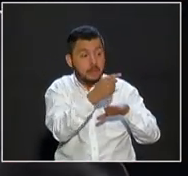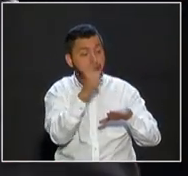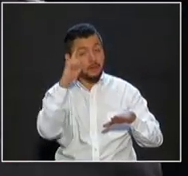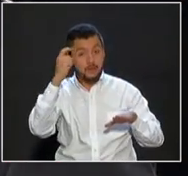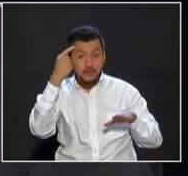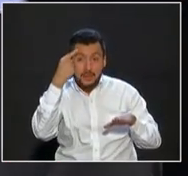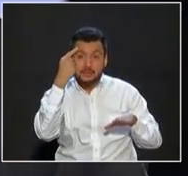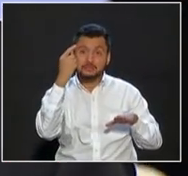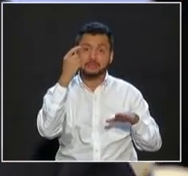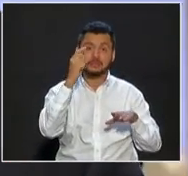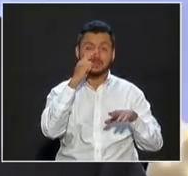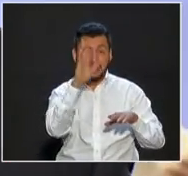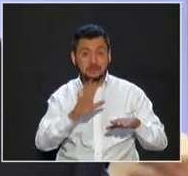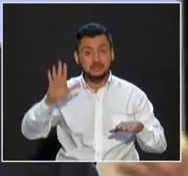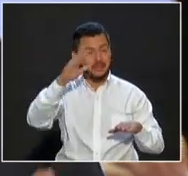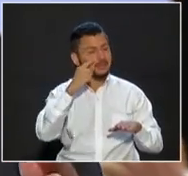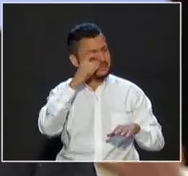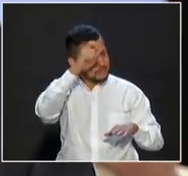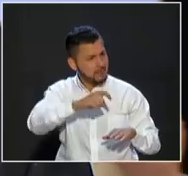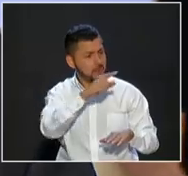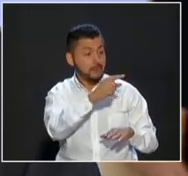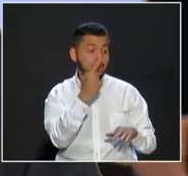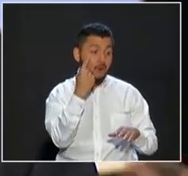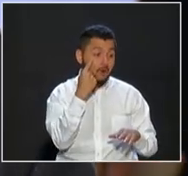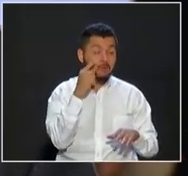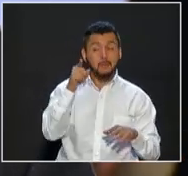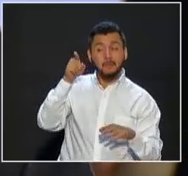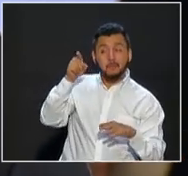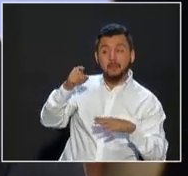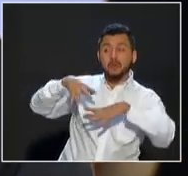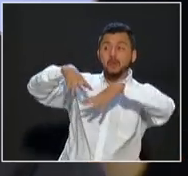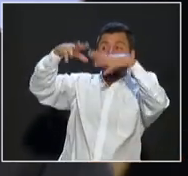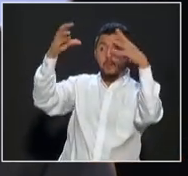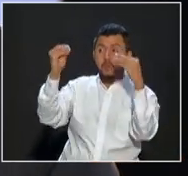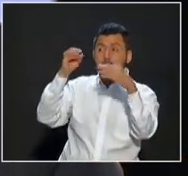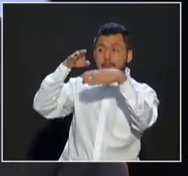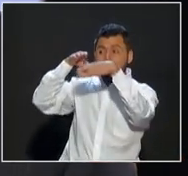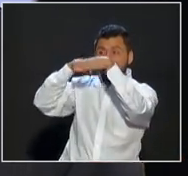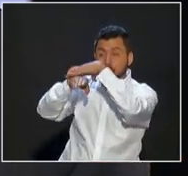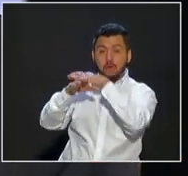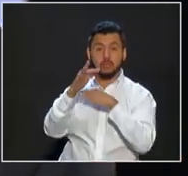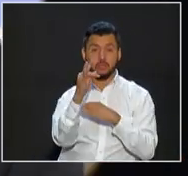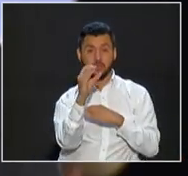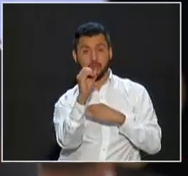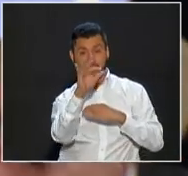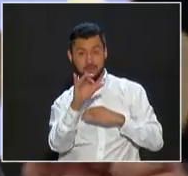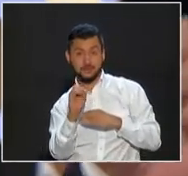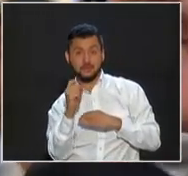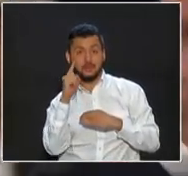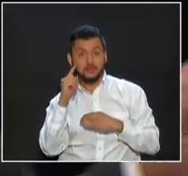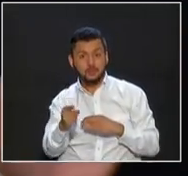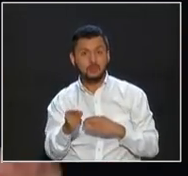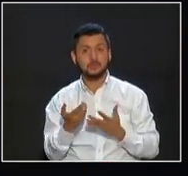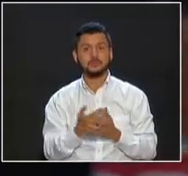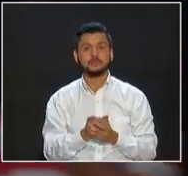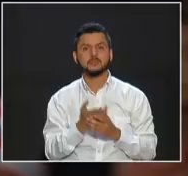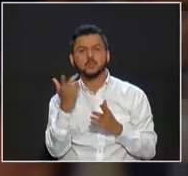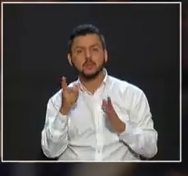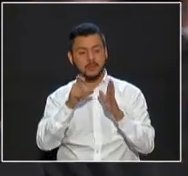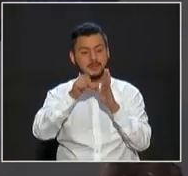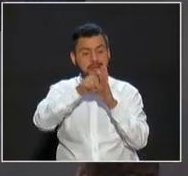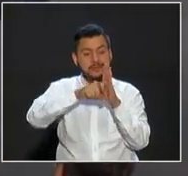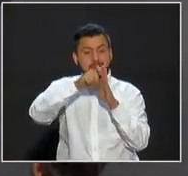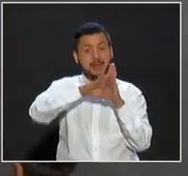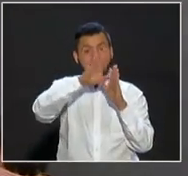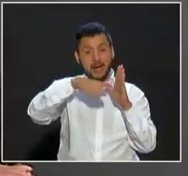de decirle al presidente eduque lo importante que es terminar especialmente en eso el túnel del todo lo que es entre santa fe y